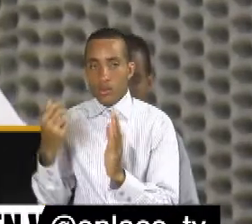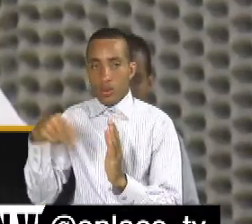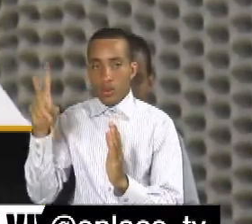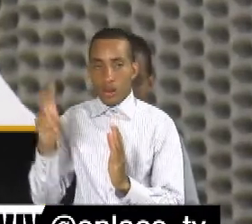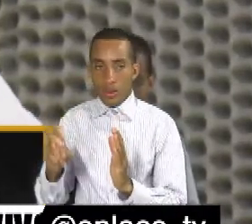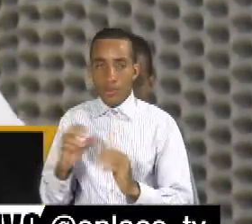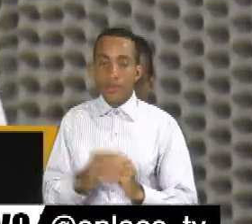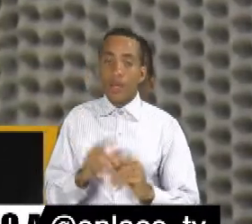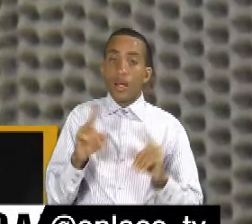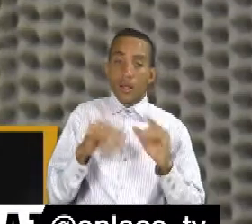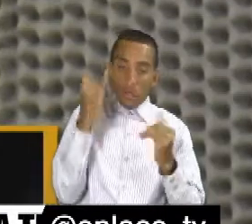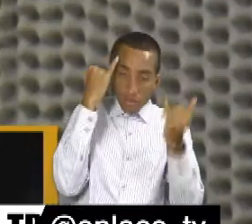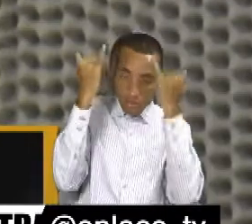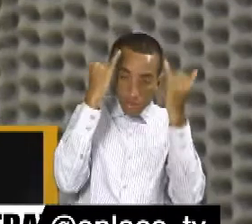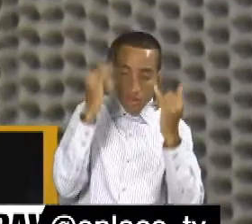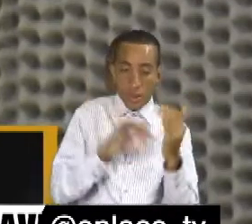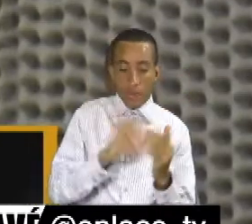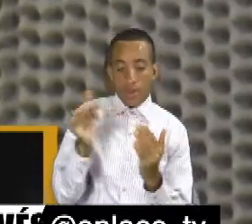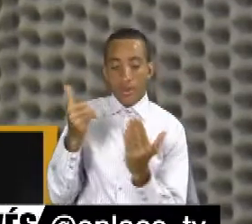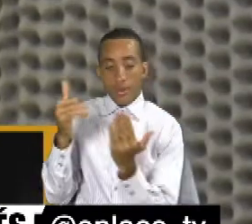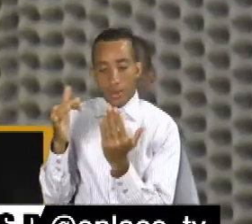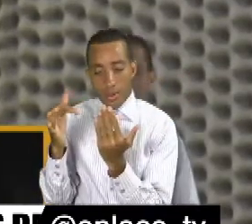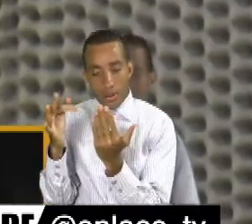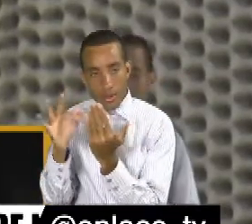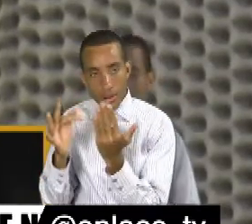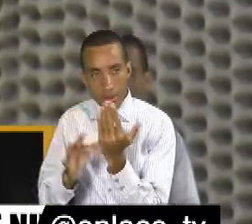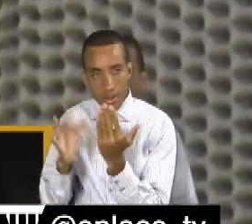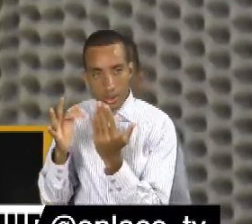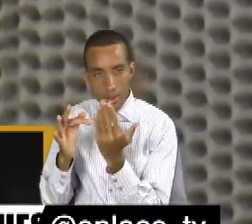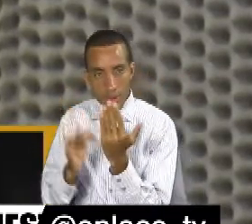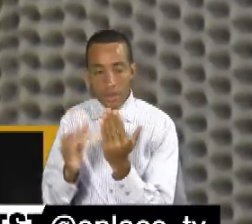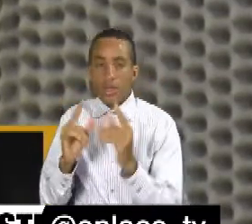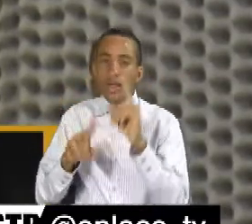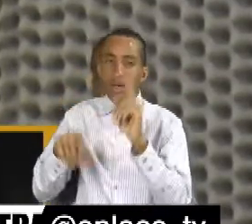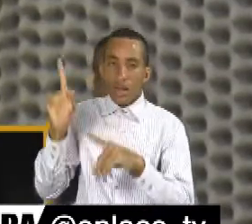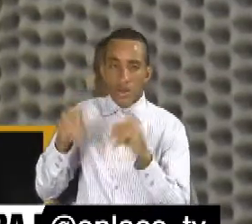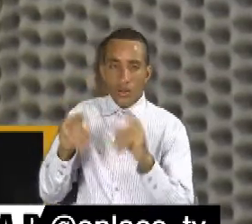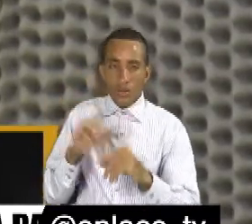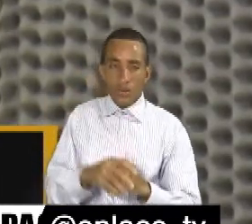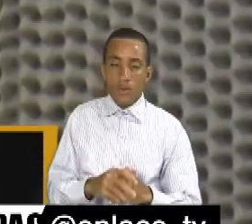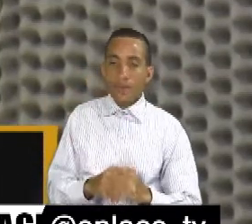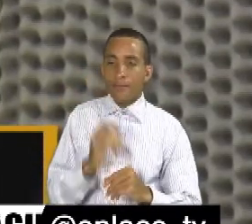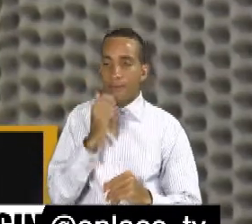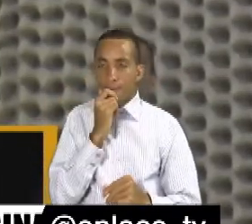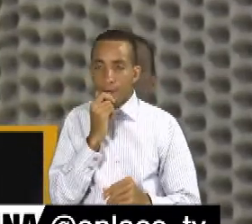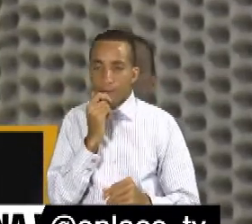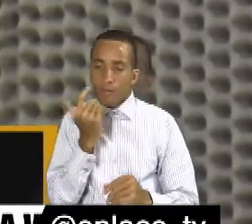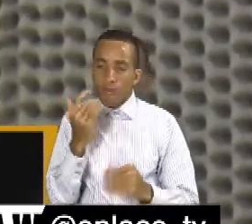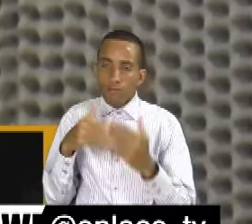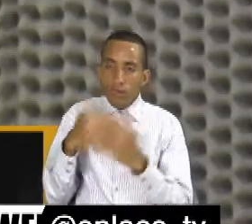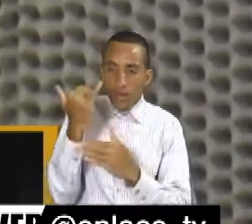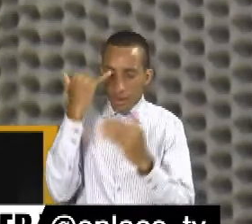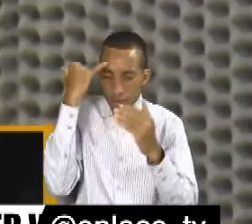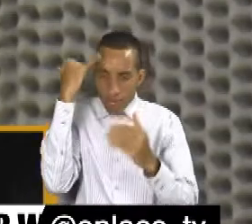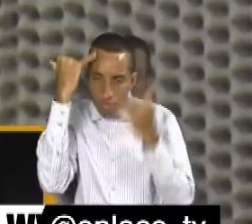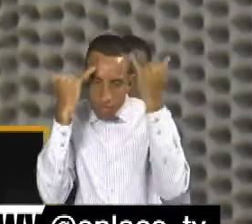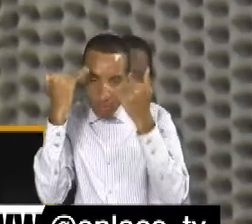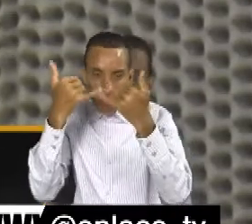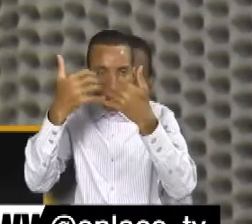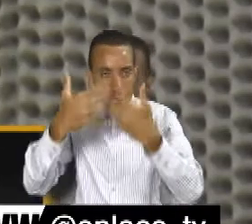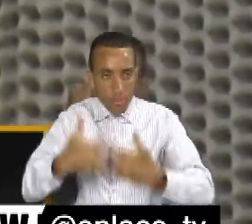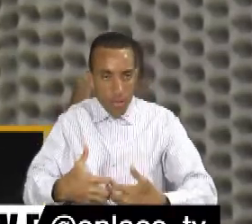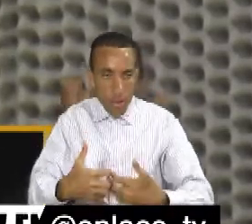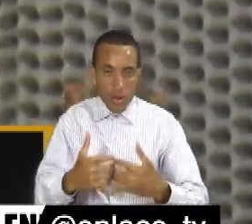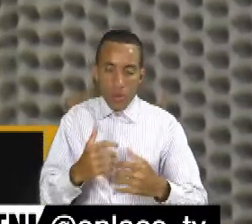para tesis de grados y la otra categoría es la categoría emprendedora, donde la categoría emprendedora es totalmente abierta, donde